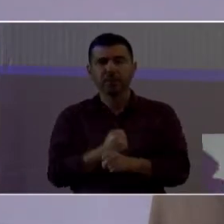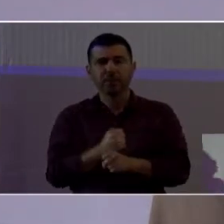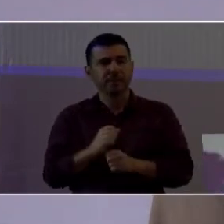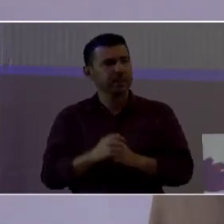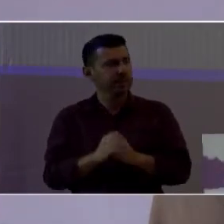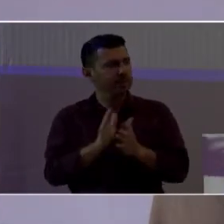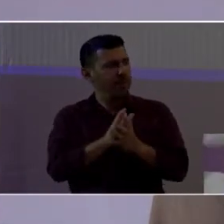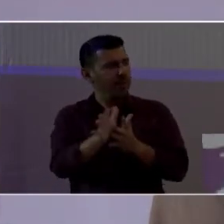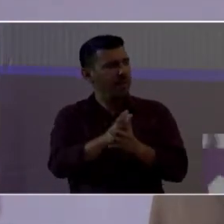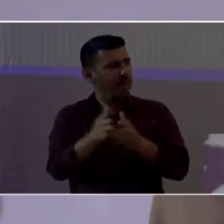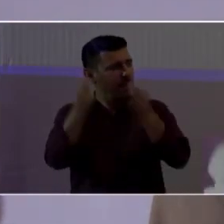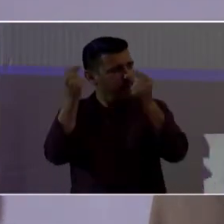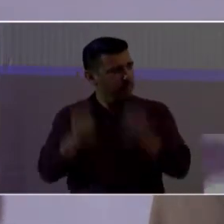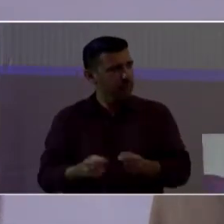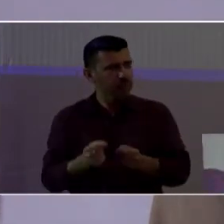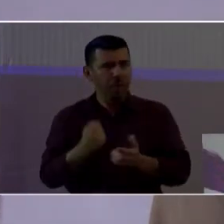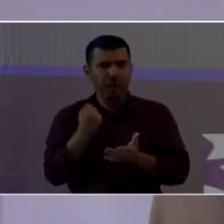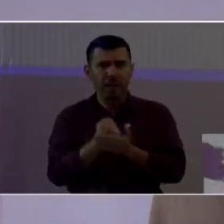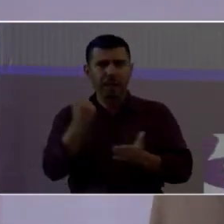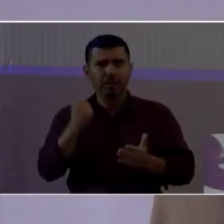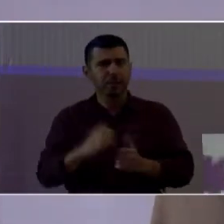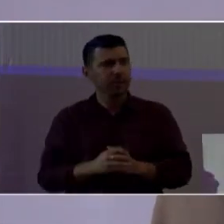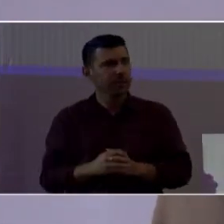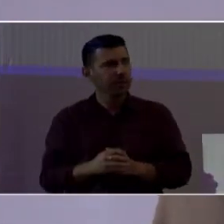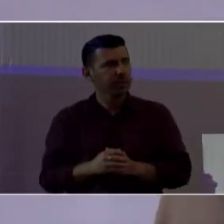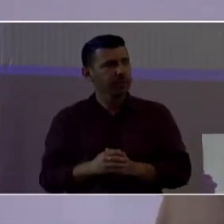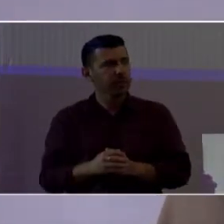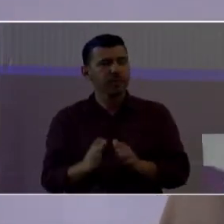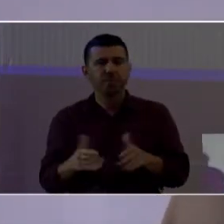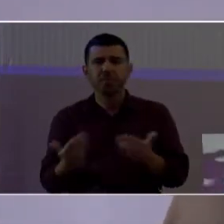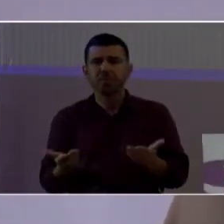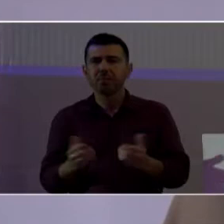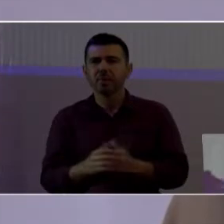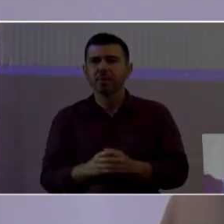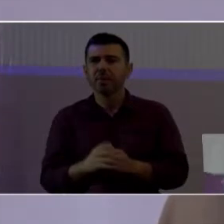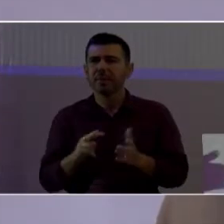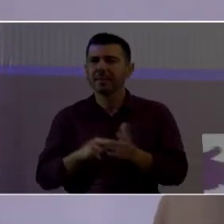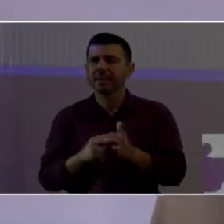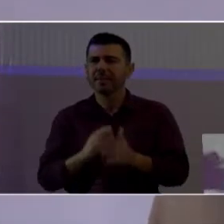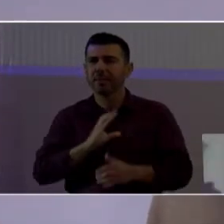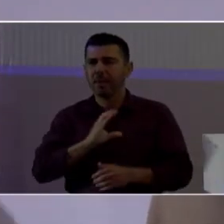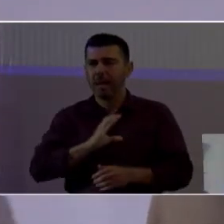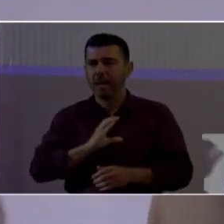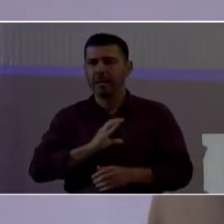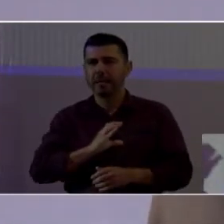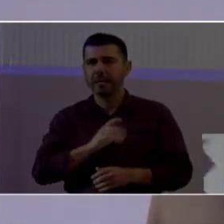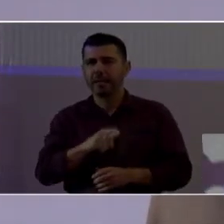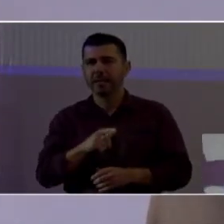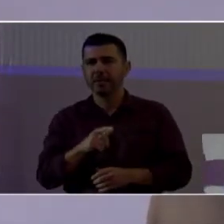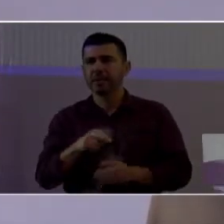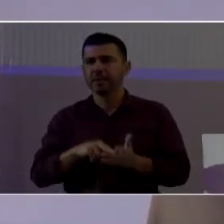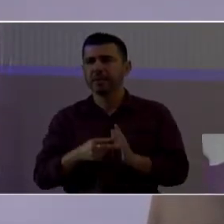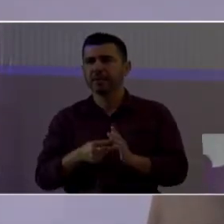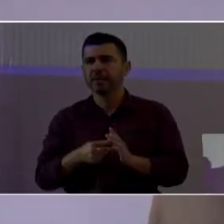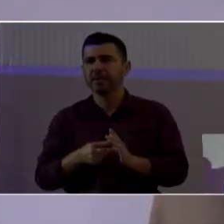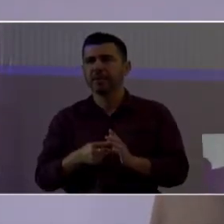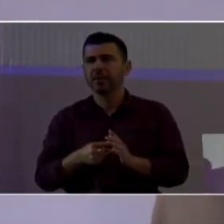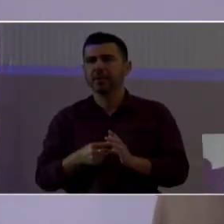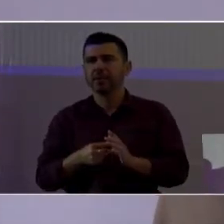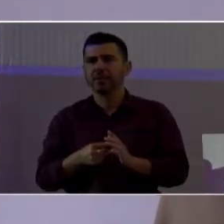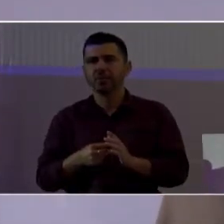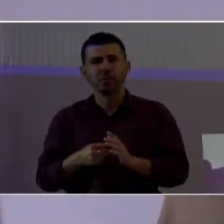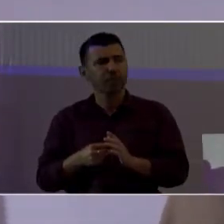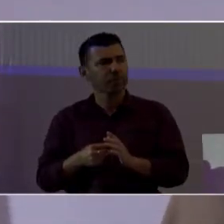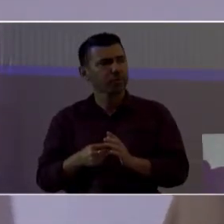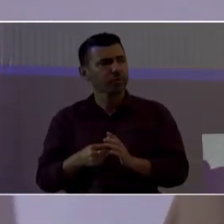reincorporación. Eso tan sofisticado era una caracterización de lo que estaban haciendo